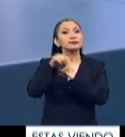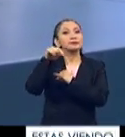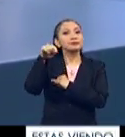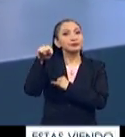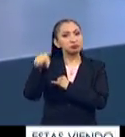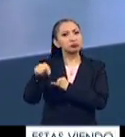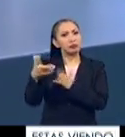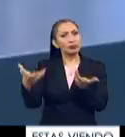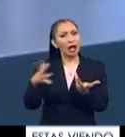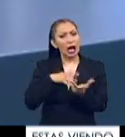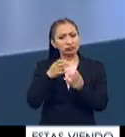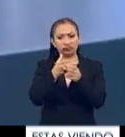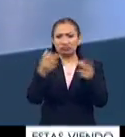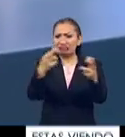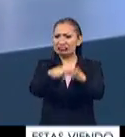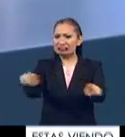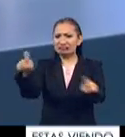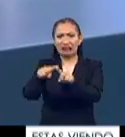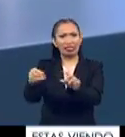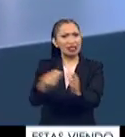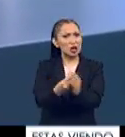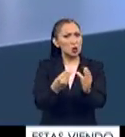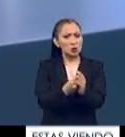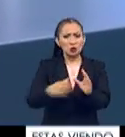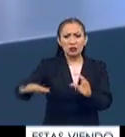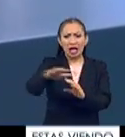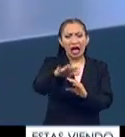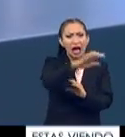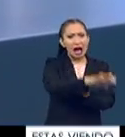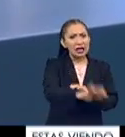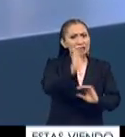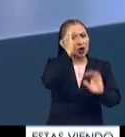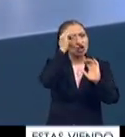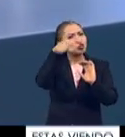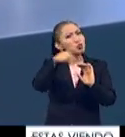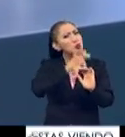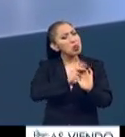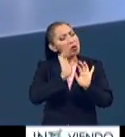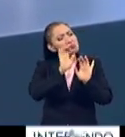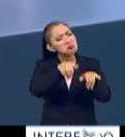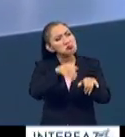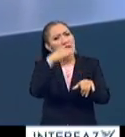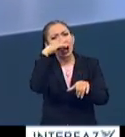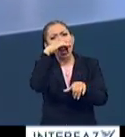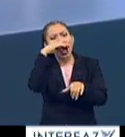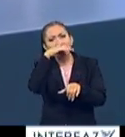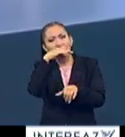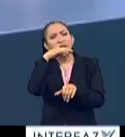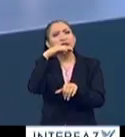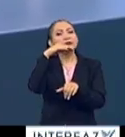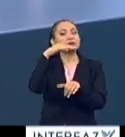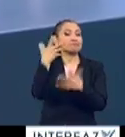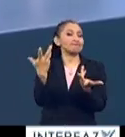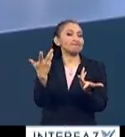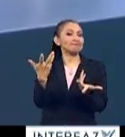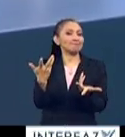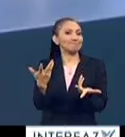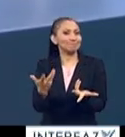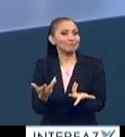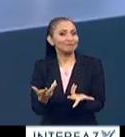internet, y hay una gran variedad de áreas del conocimiento donde usted puede acceder gratuitamente y